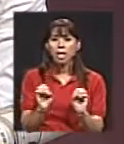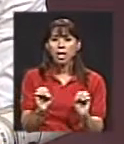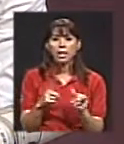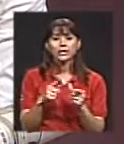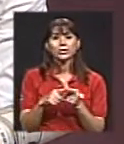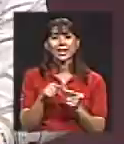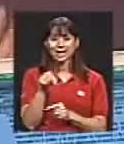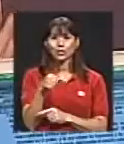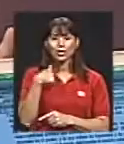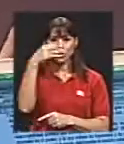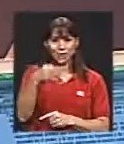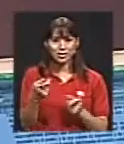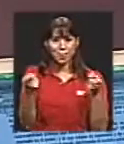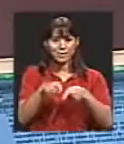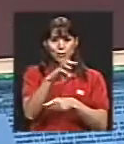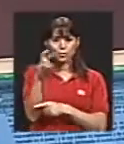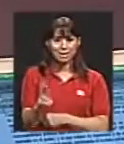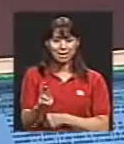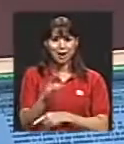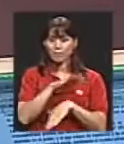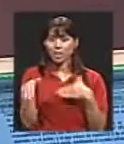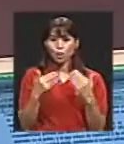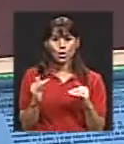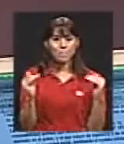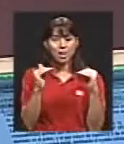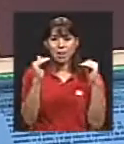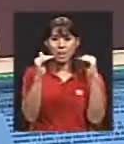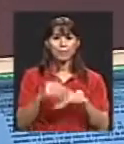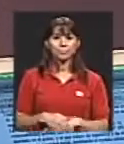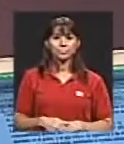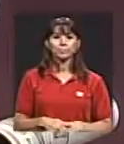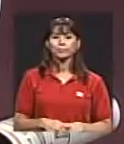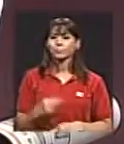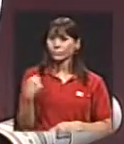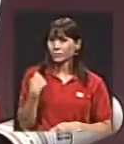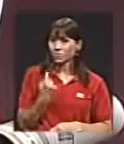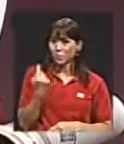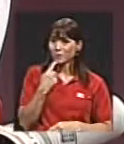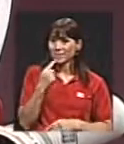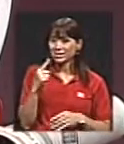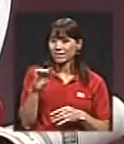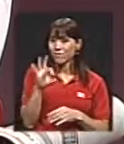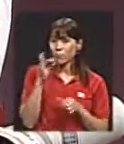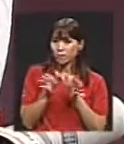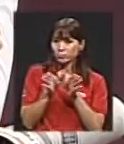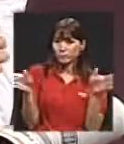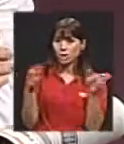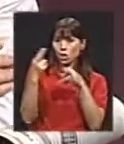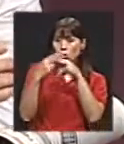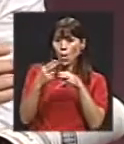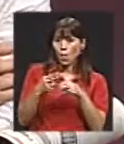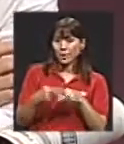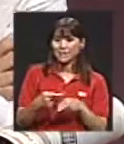es lo que yo creo que está pasando en costa rica a todo nivel voy a nada más a citar en términos generales los los nombres que tenemos en estos